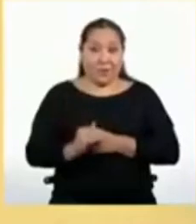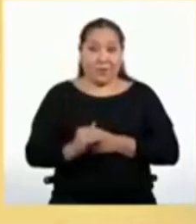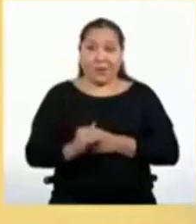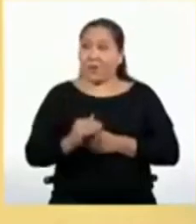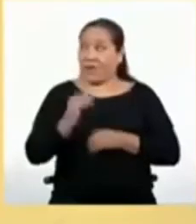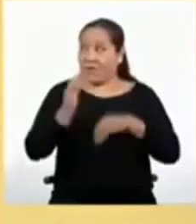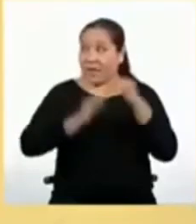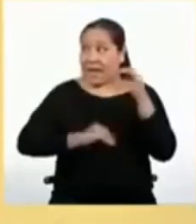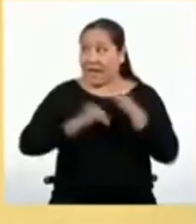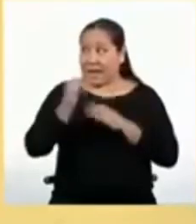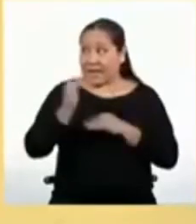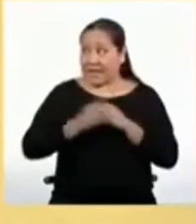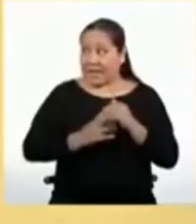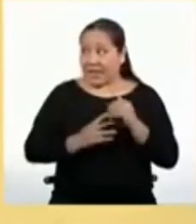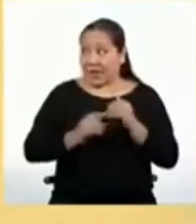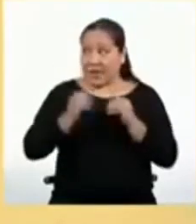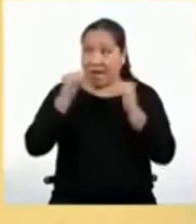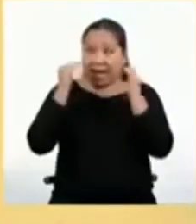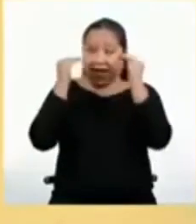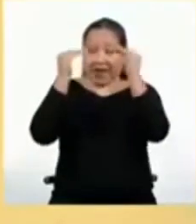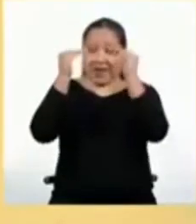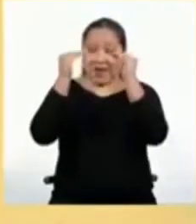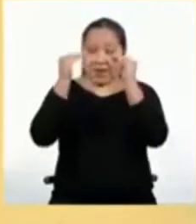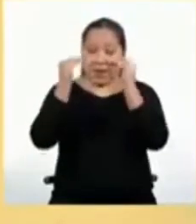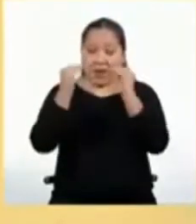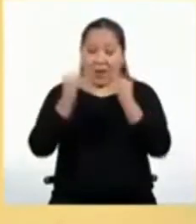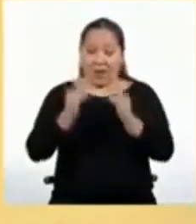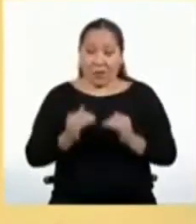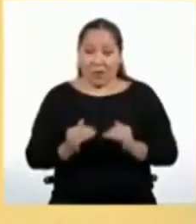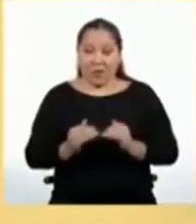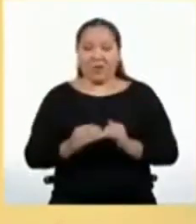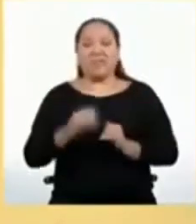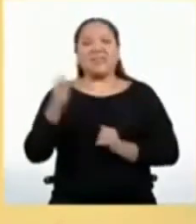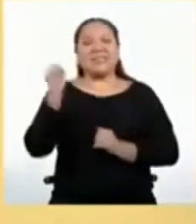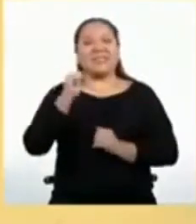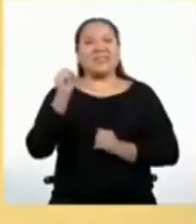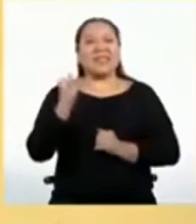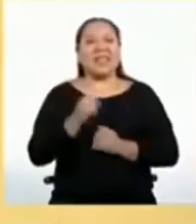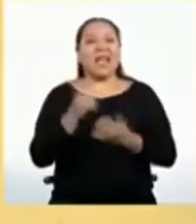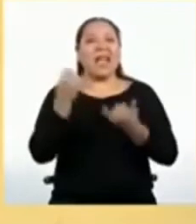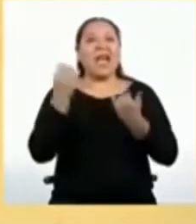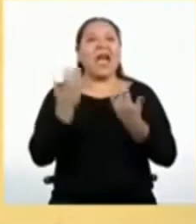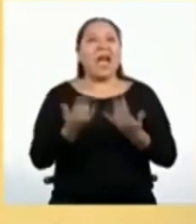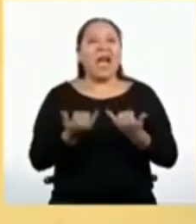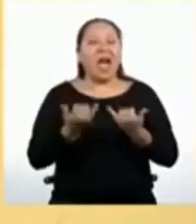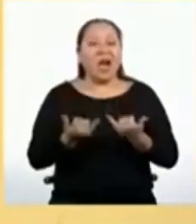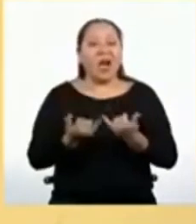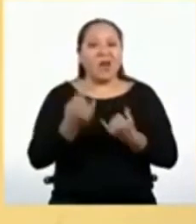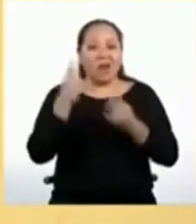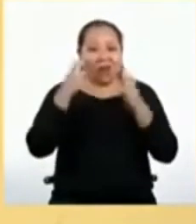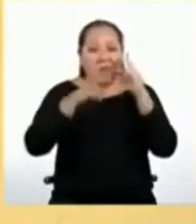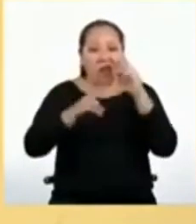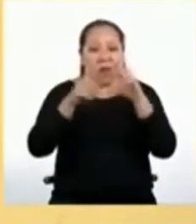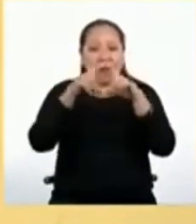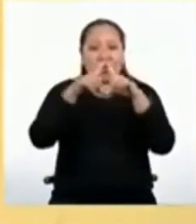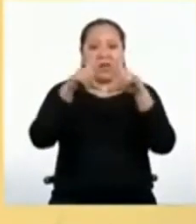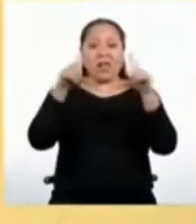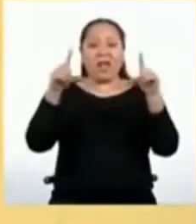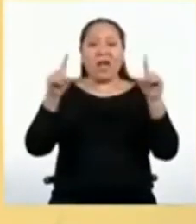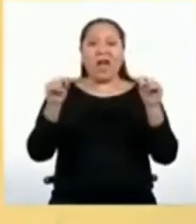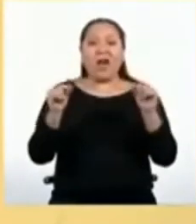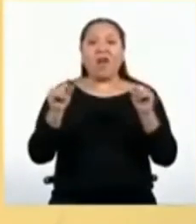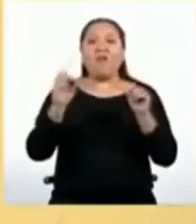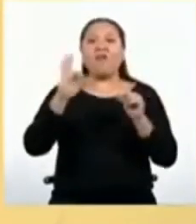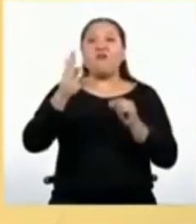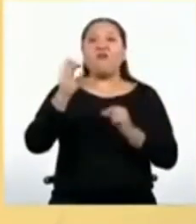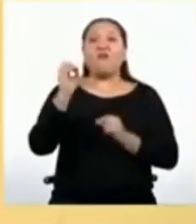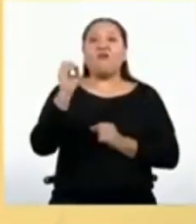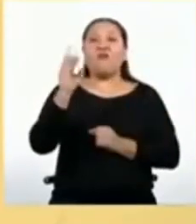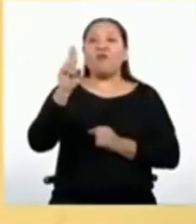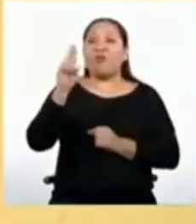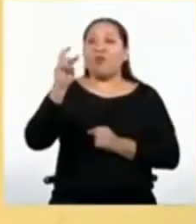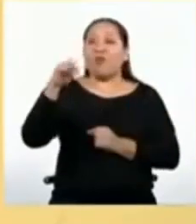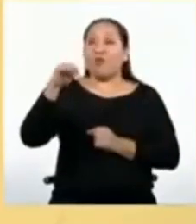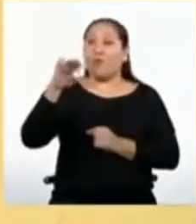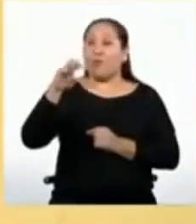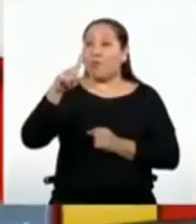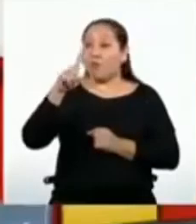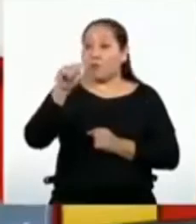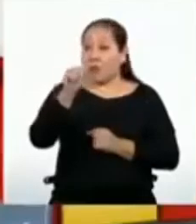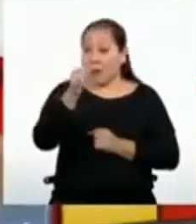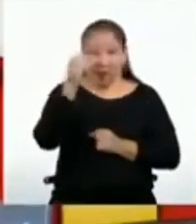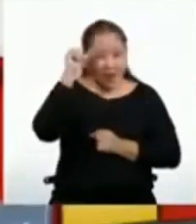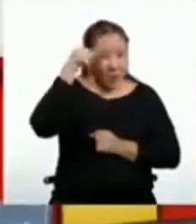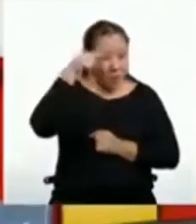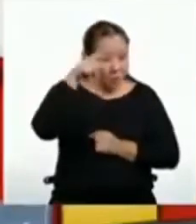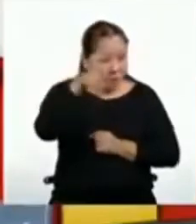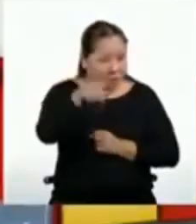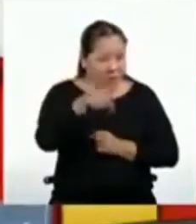¿no? Exacto. Ahora recordemos la fórmula para calcular el término general. ¿Recuerdas cuál era,